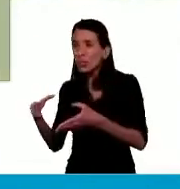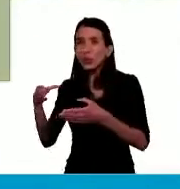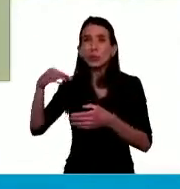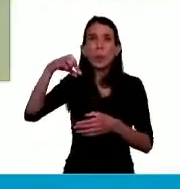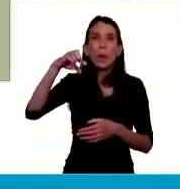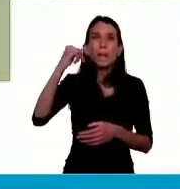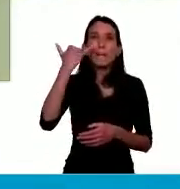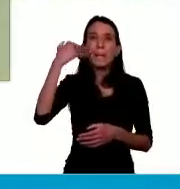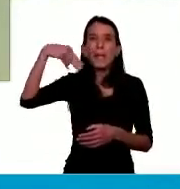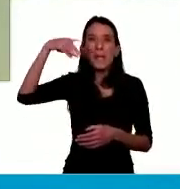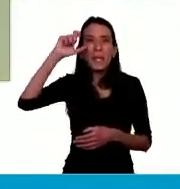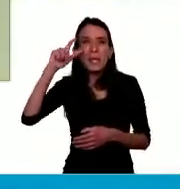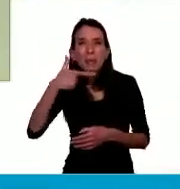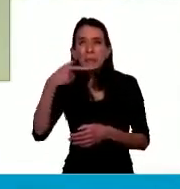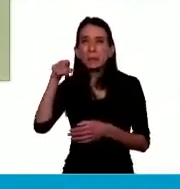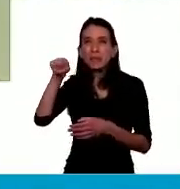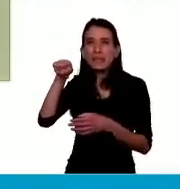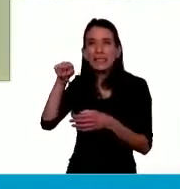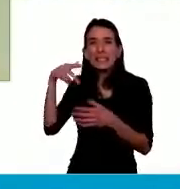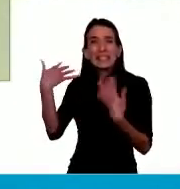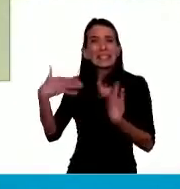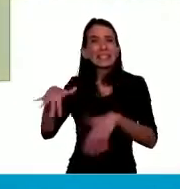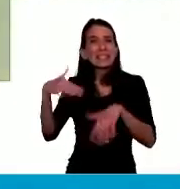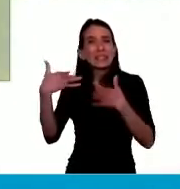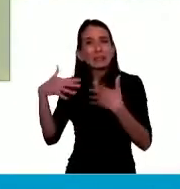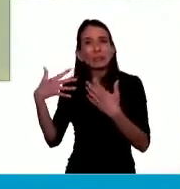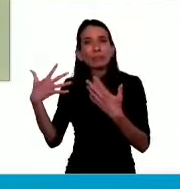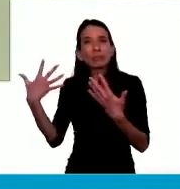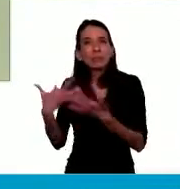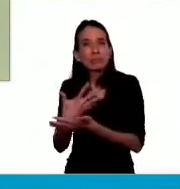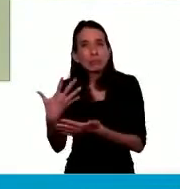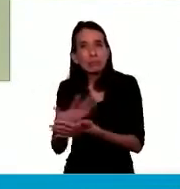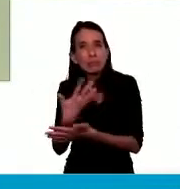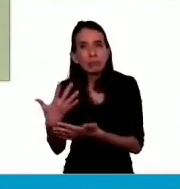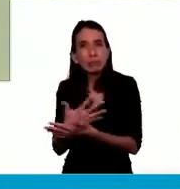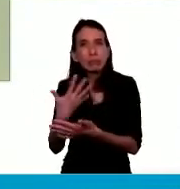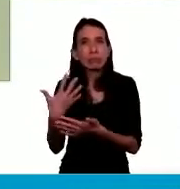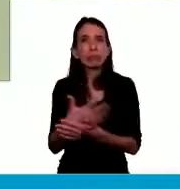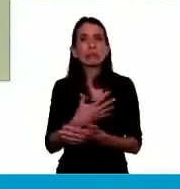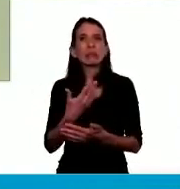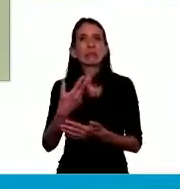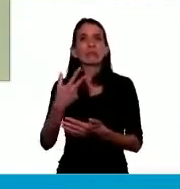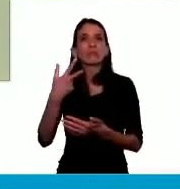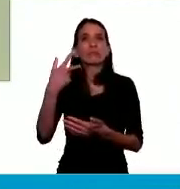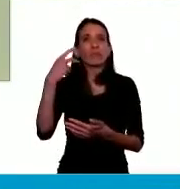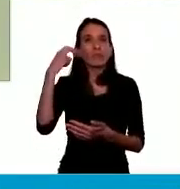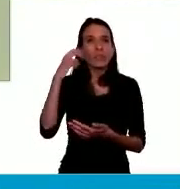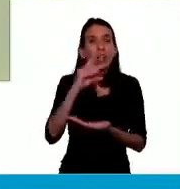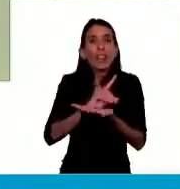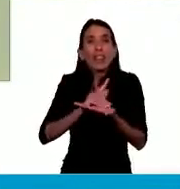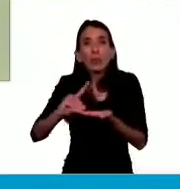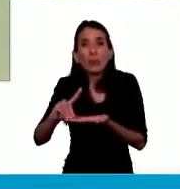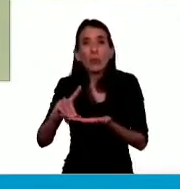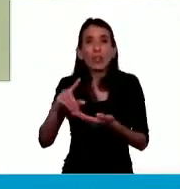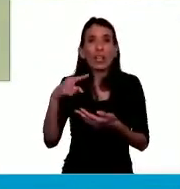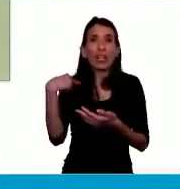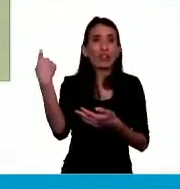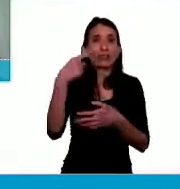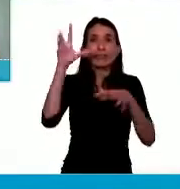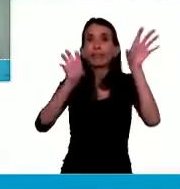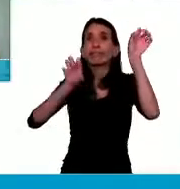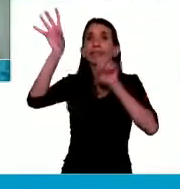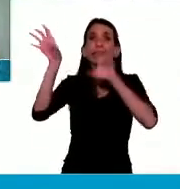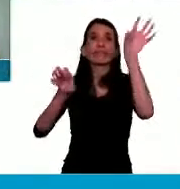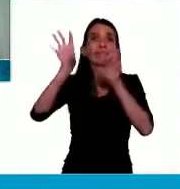problemas con los tarifazos durante el mandato anterior, por más que el diputado propinante diga que no traigamos a colación estas cuestiones.